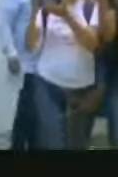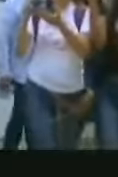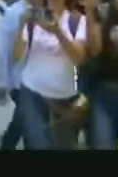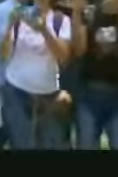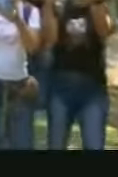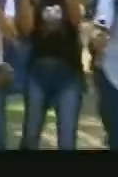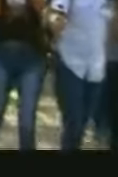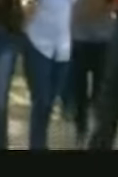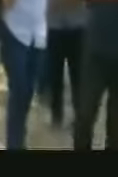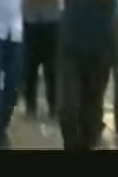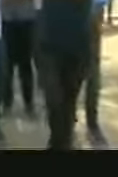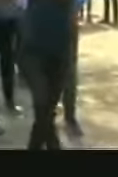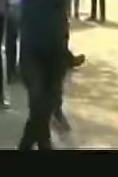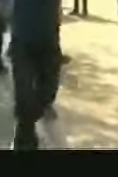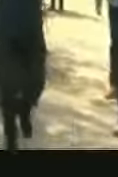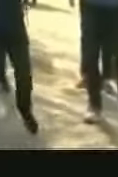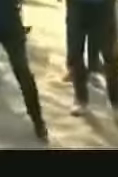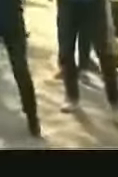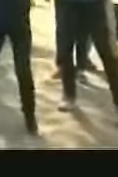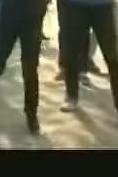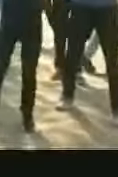Cocorote, cocorote.